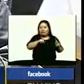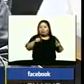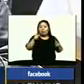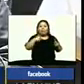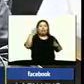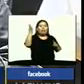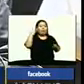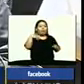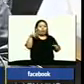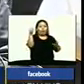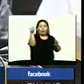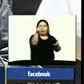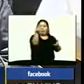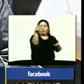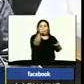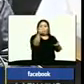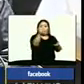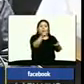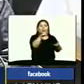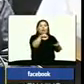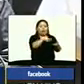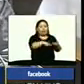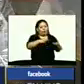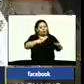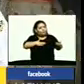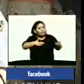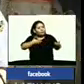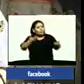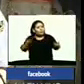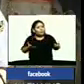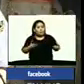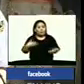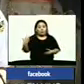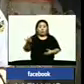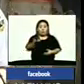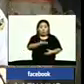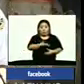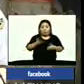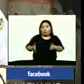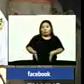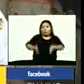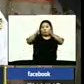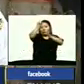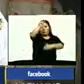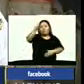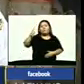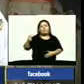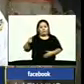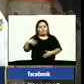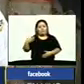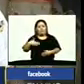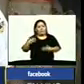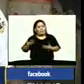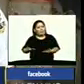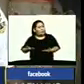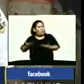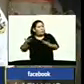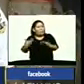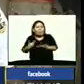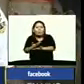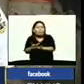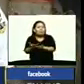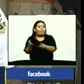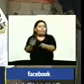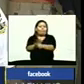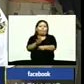y a la cual se debían. Como Policía Nacional Civil vamos a colaborar en todo lo que